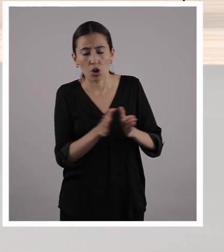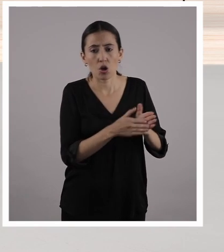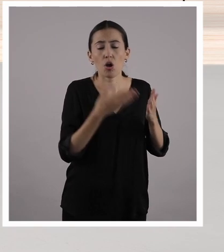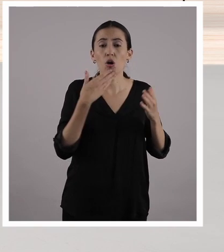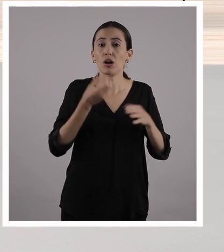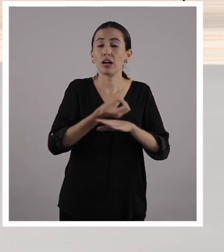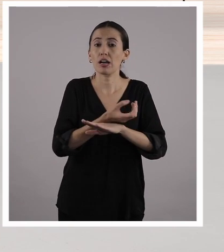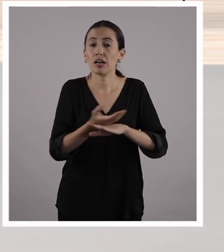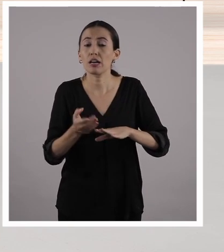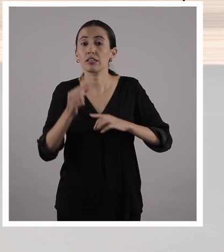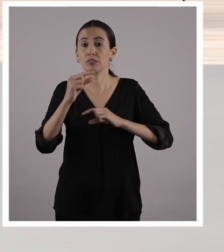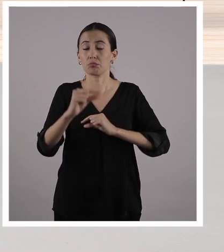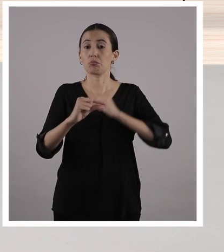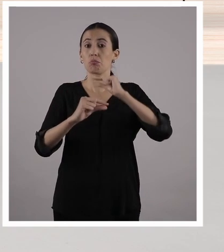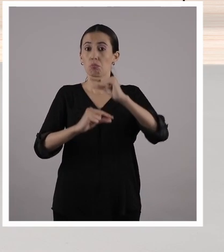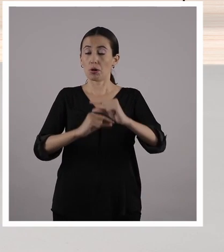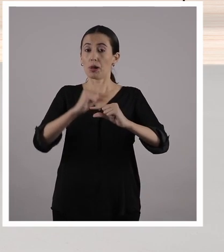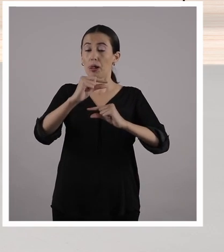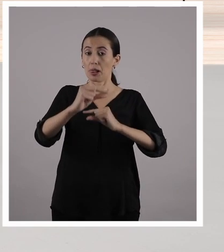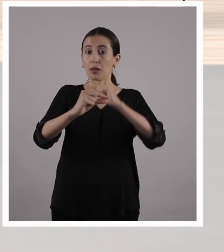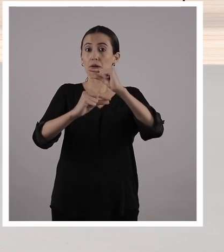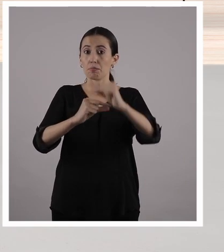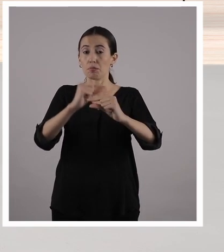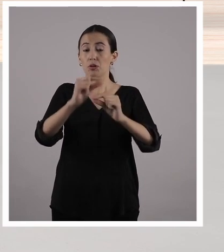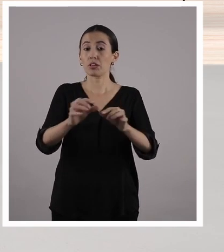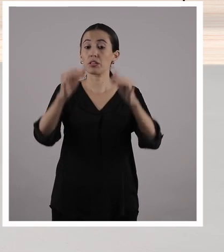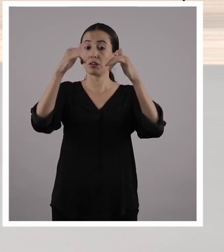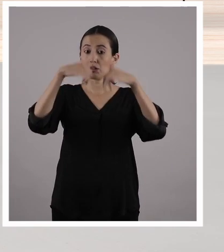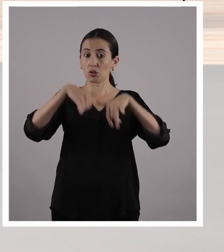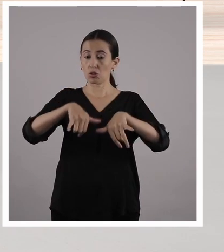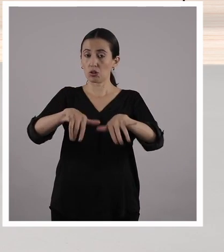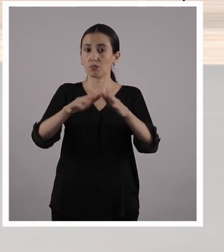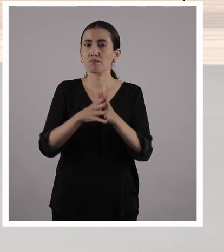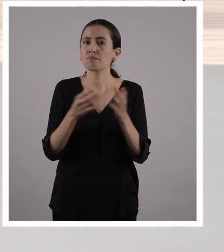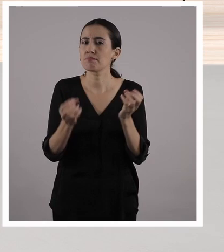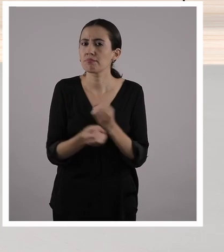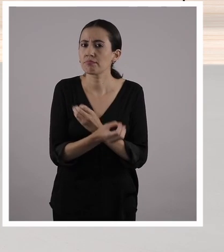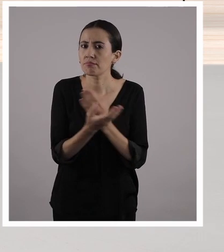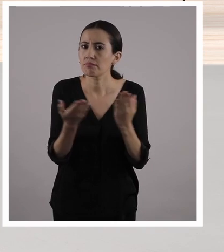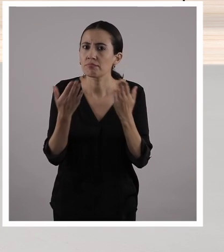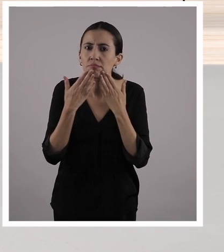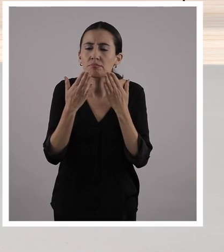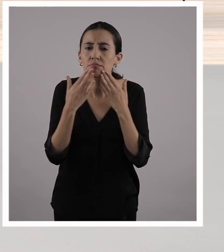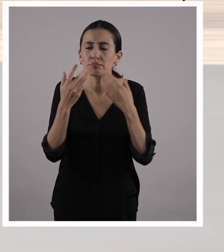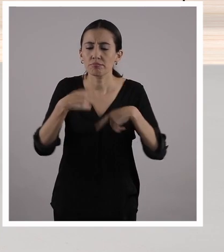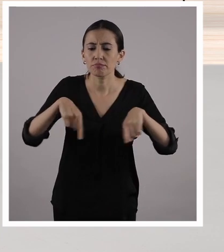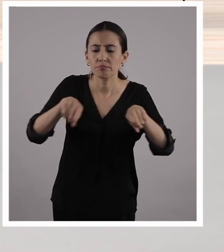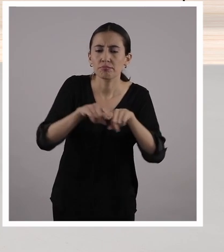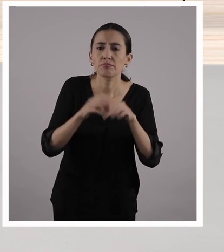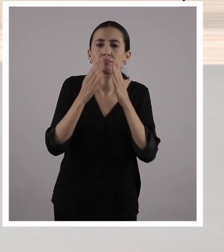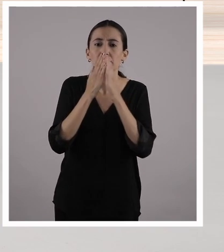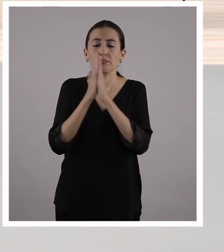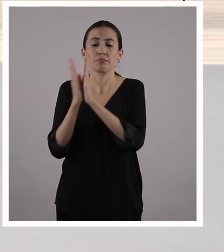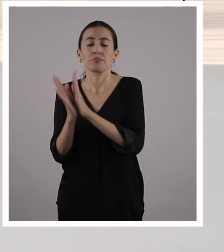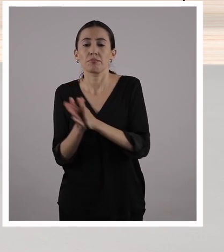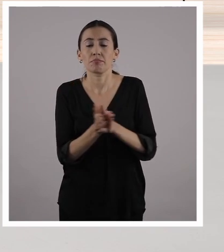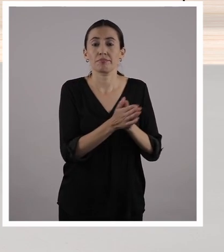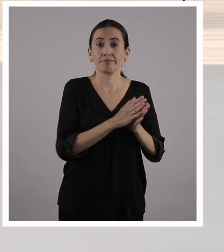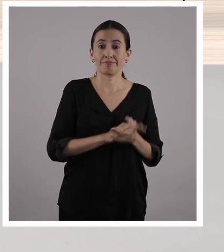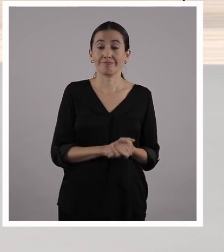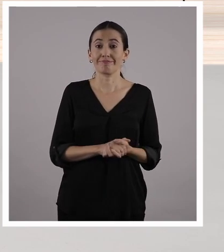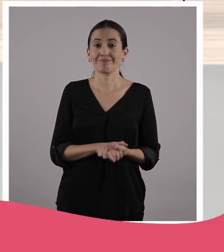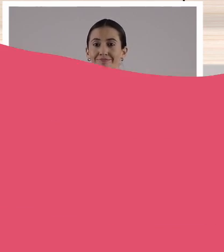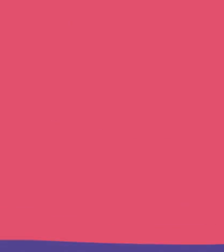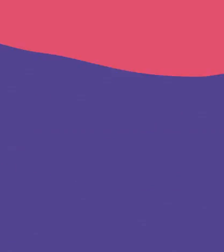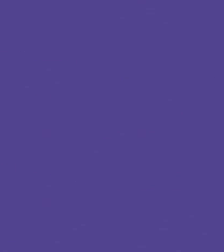se transmiten de generación en generación. ¿Qué les parece si analizamos en nuestra pizarra las características y también contamos